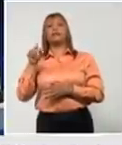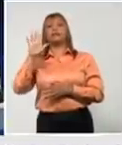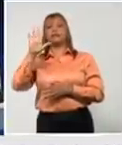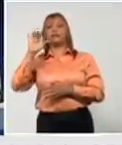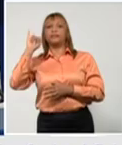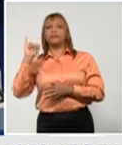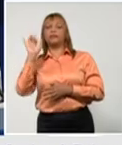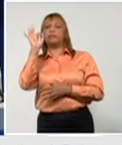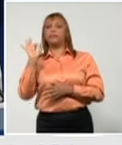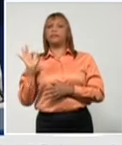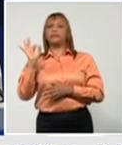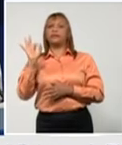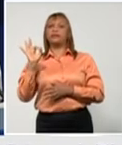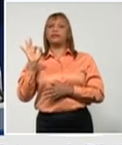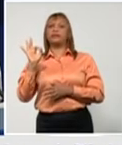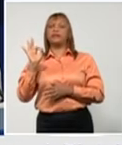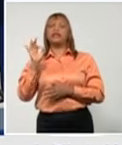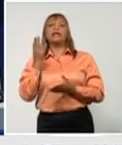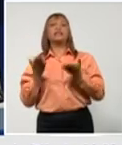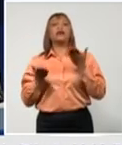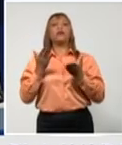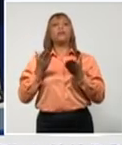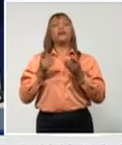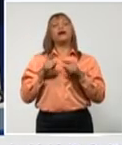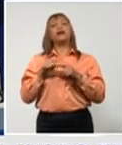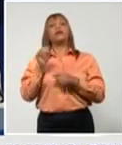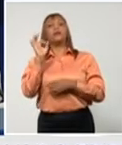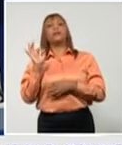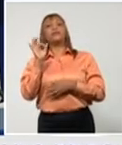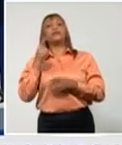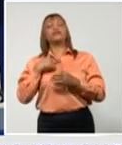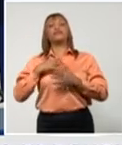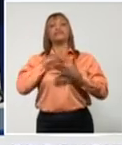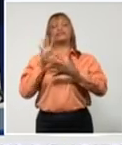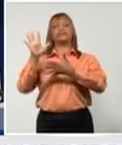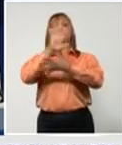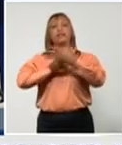3,56%, contra la tasa de la región de las Américas de